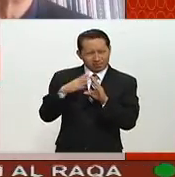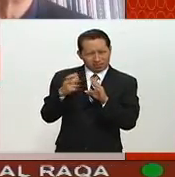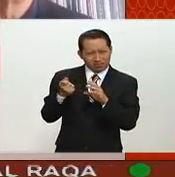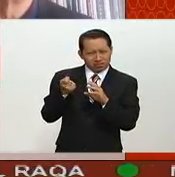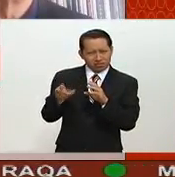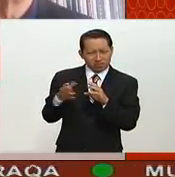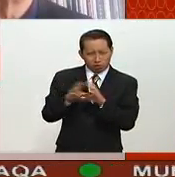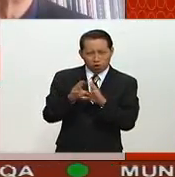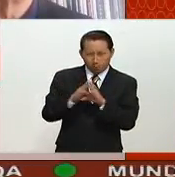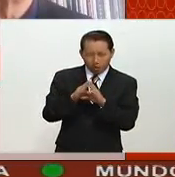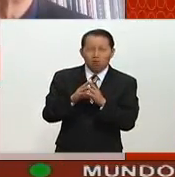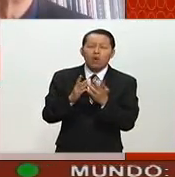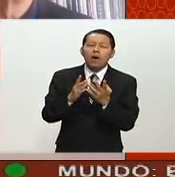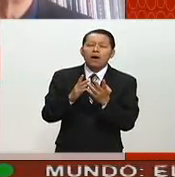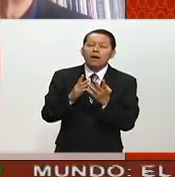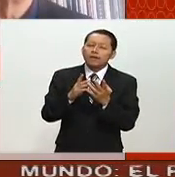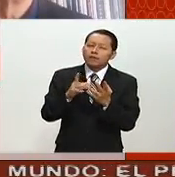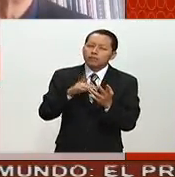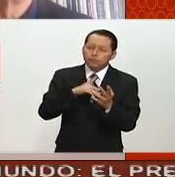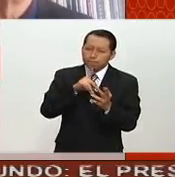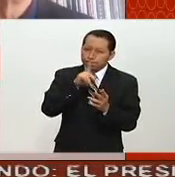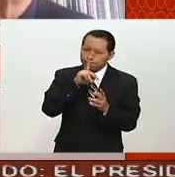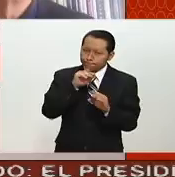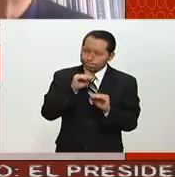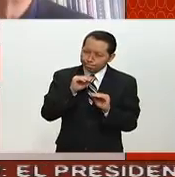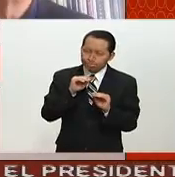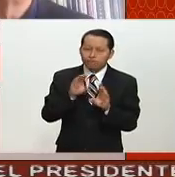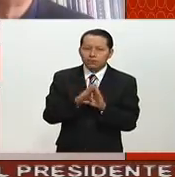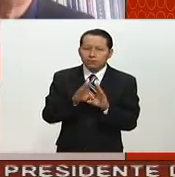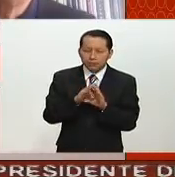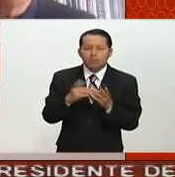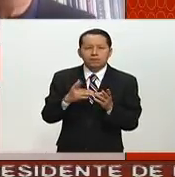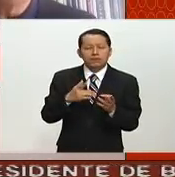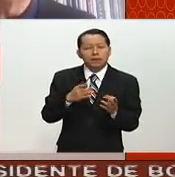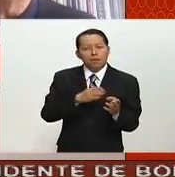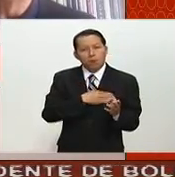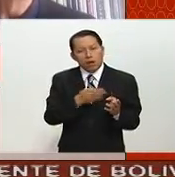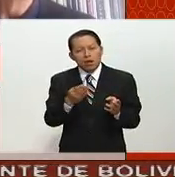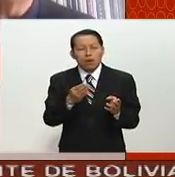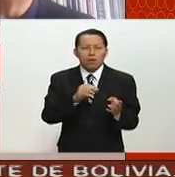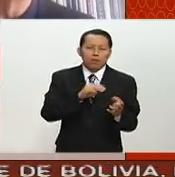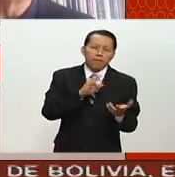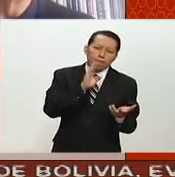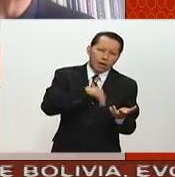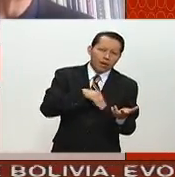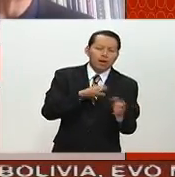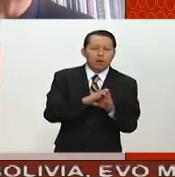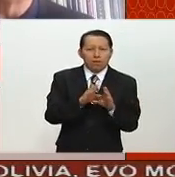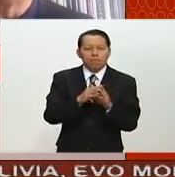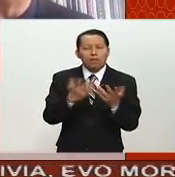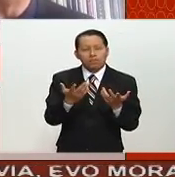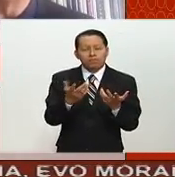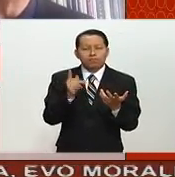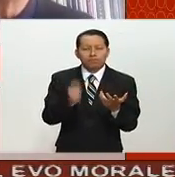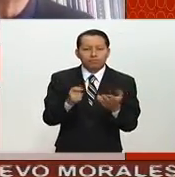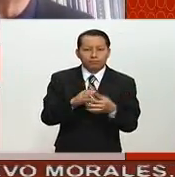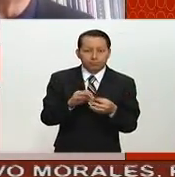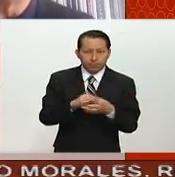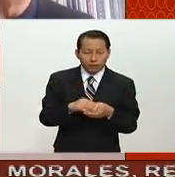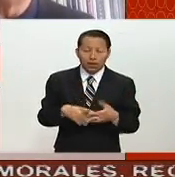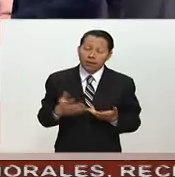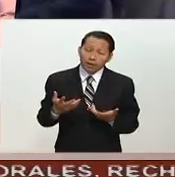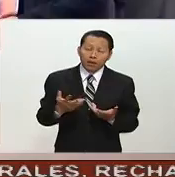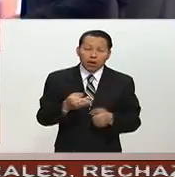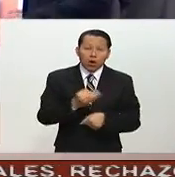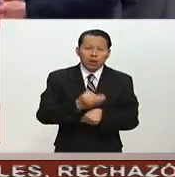algunos, de bajo perfil. Y yo te pregunto, ¿y eso es bueno o malo? Bueno, en estas circunstancias de tanta polémica,